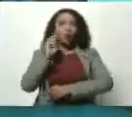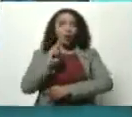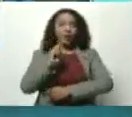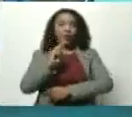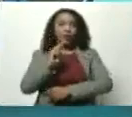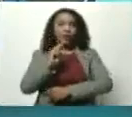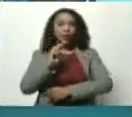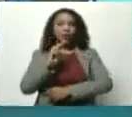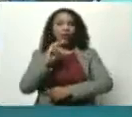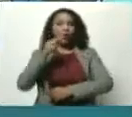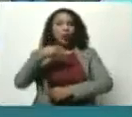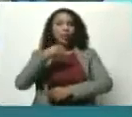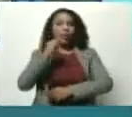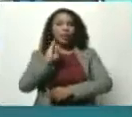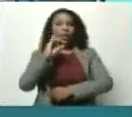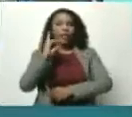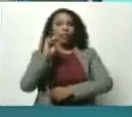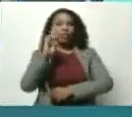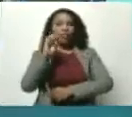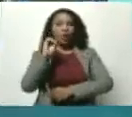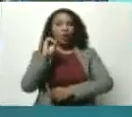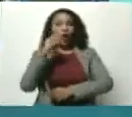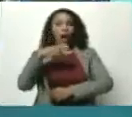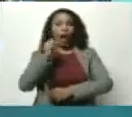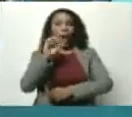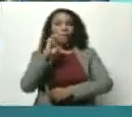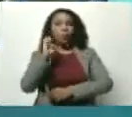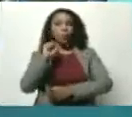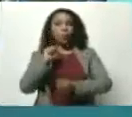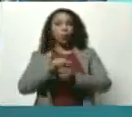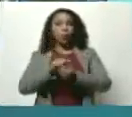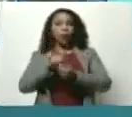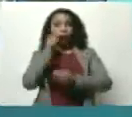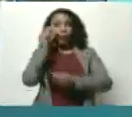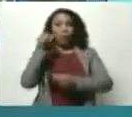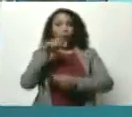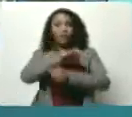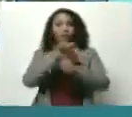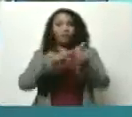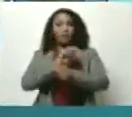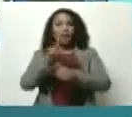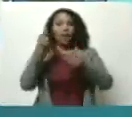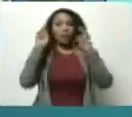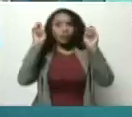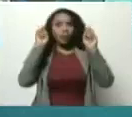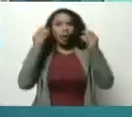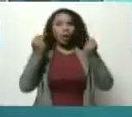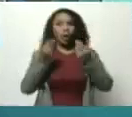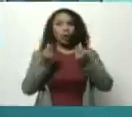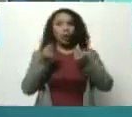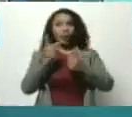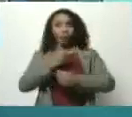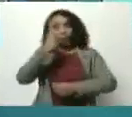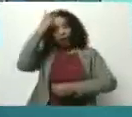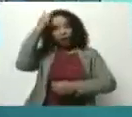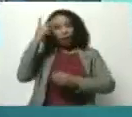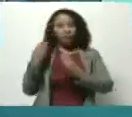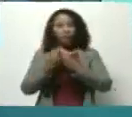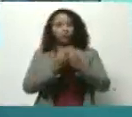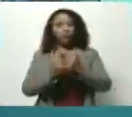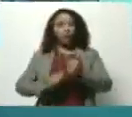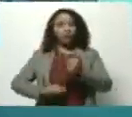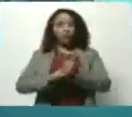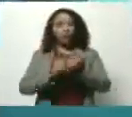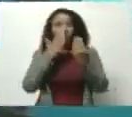hidrocarburos además es acompañado por el vicepresidente para el área económica tarek el aissami